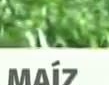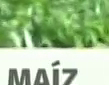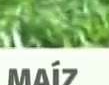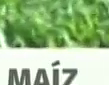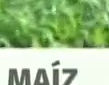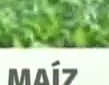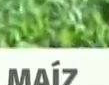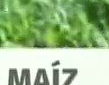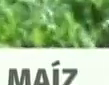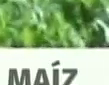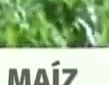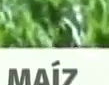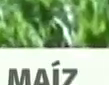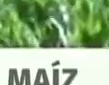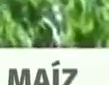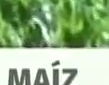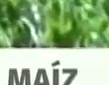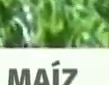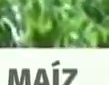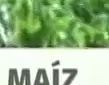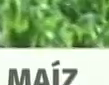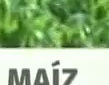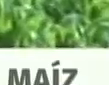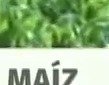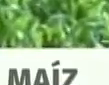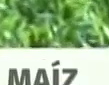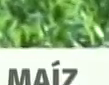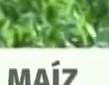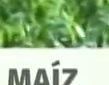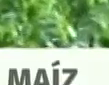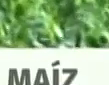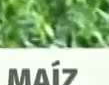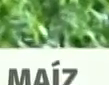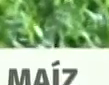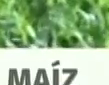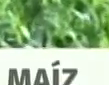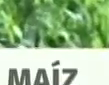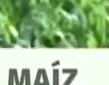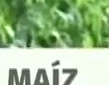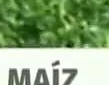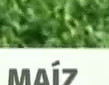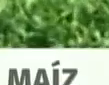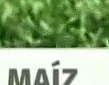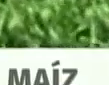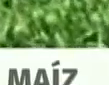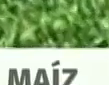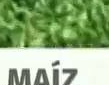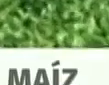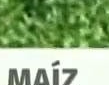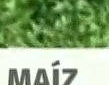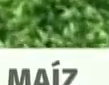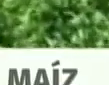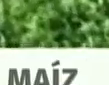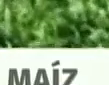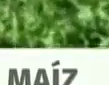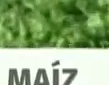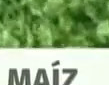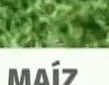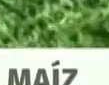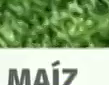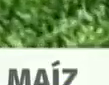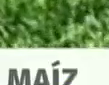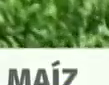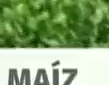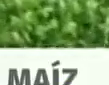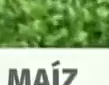el cosecha metido mediante de 23 meses bueno presidente aquí escuchamos a pedro